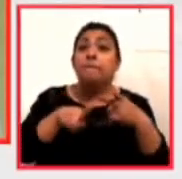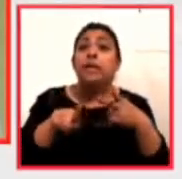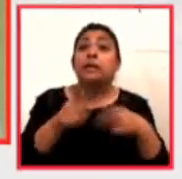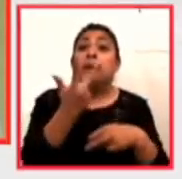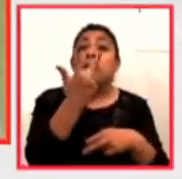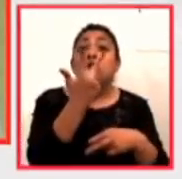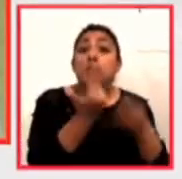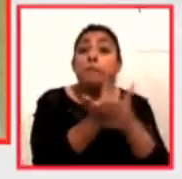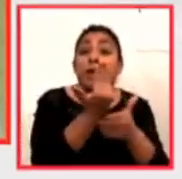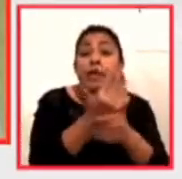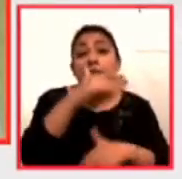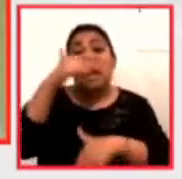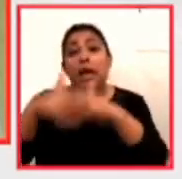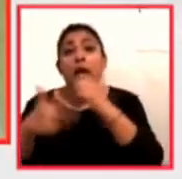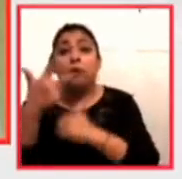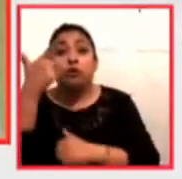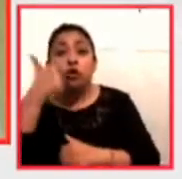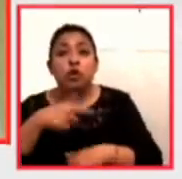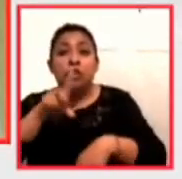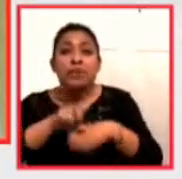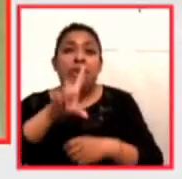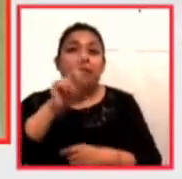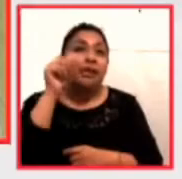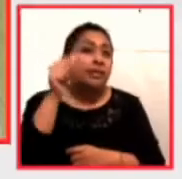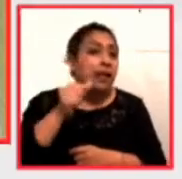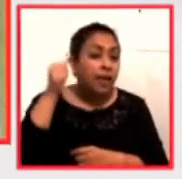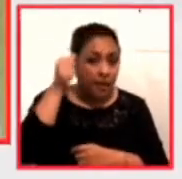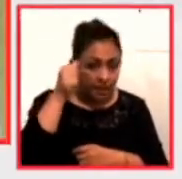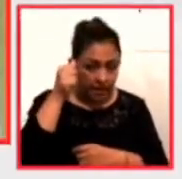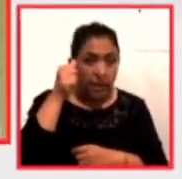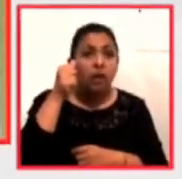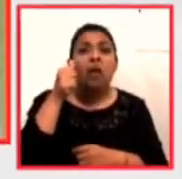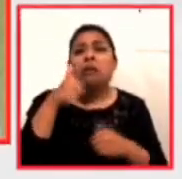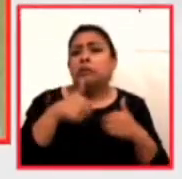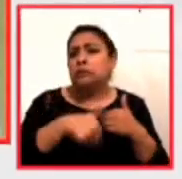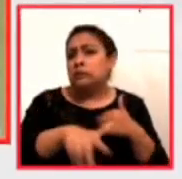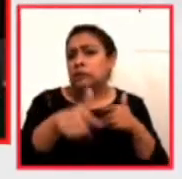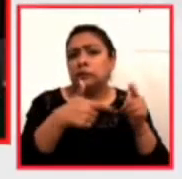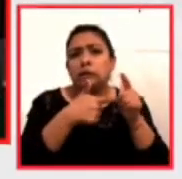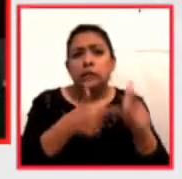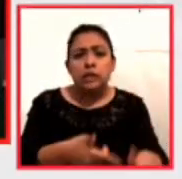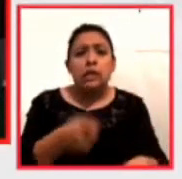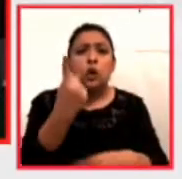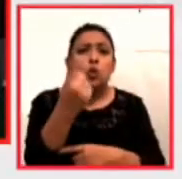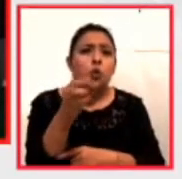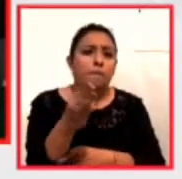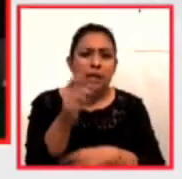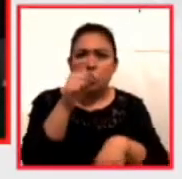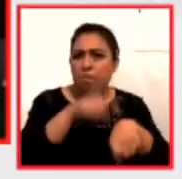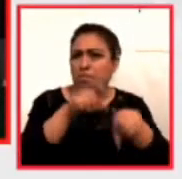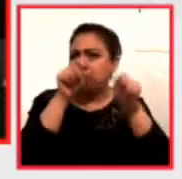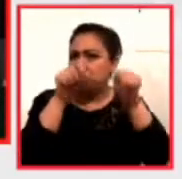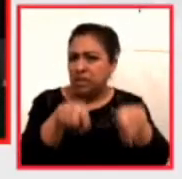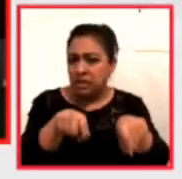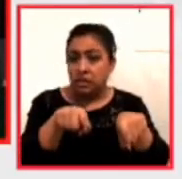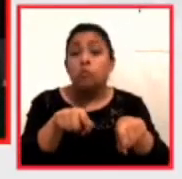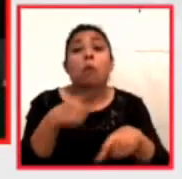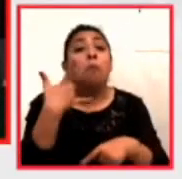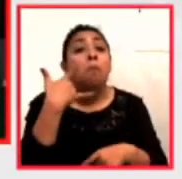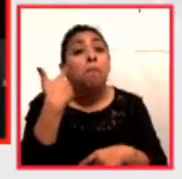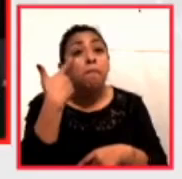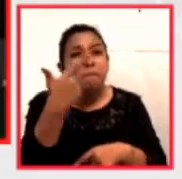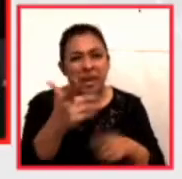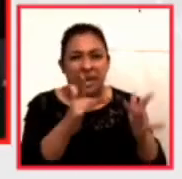a las 8 de la noche del 30 de abril y la transmisión continuará el 1 de mayo en el mismo horario. Podrá verse en las